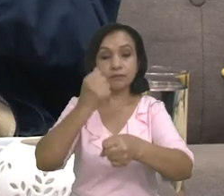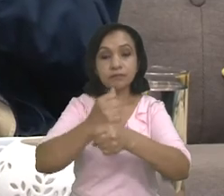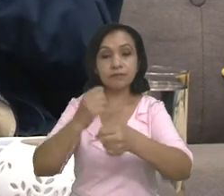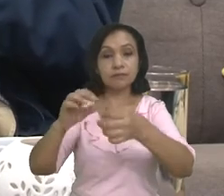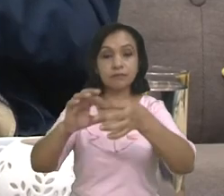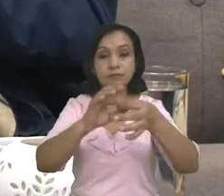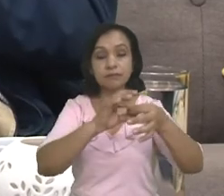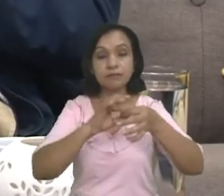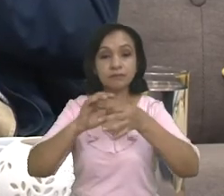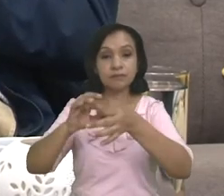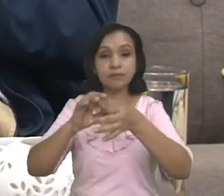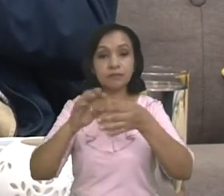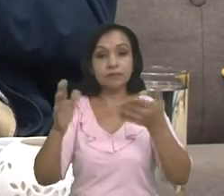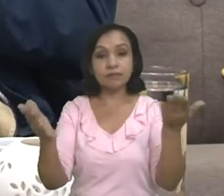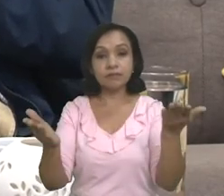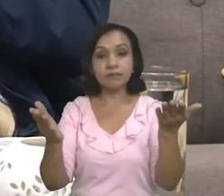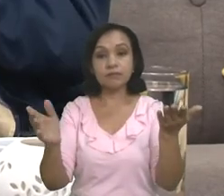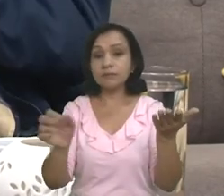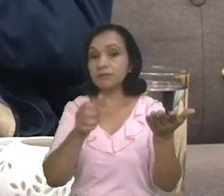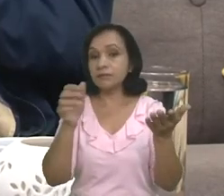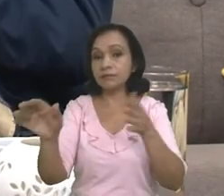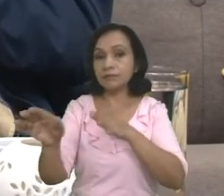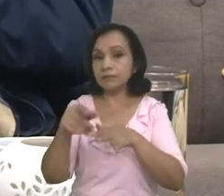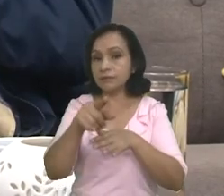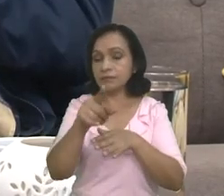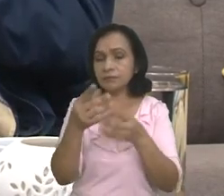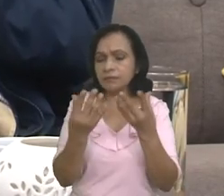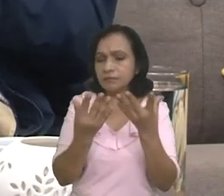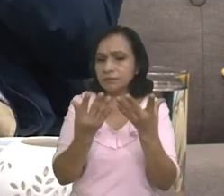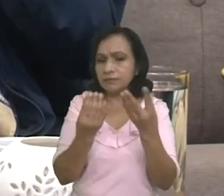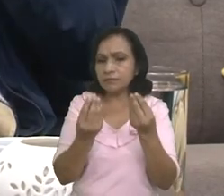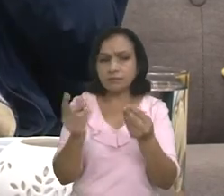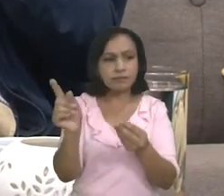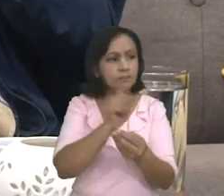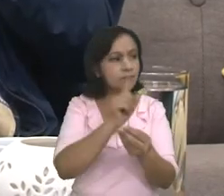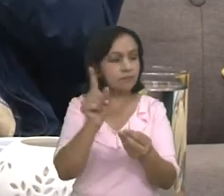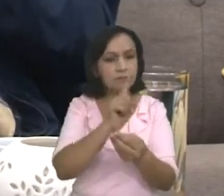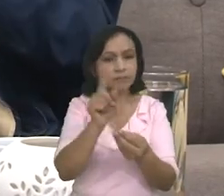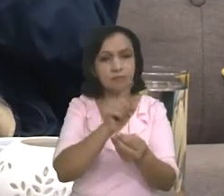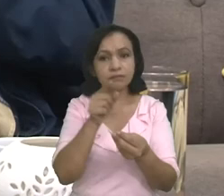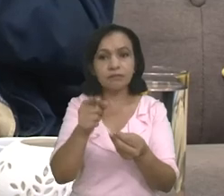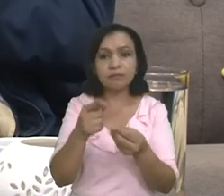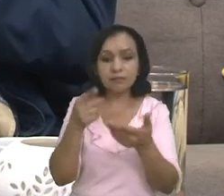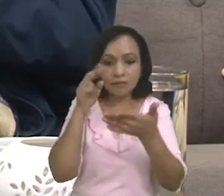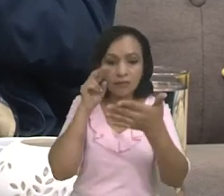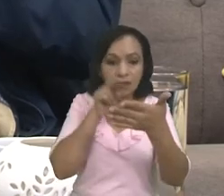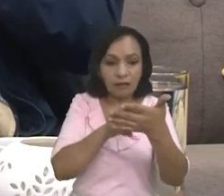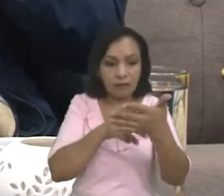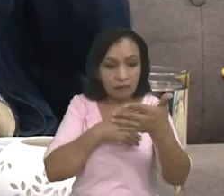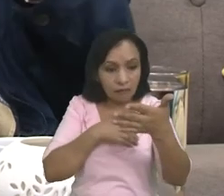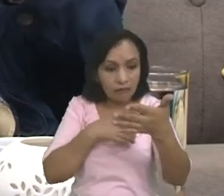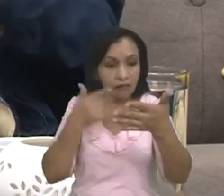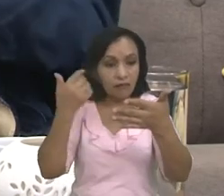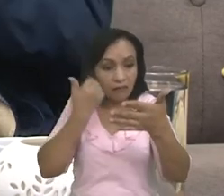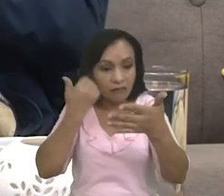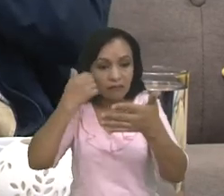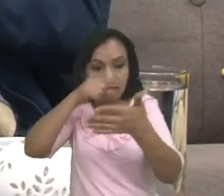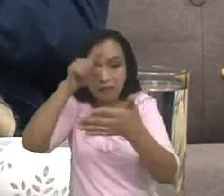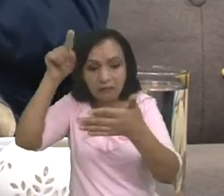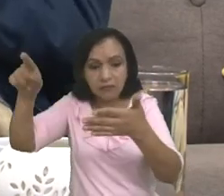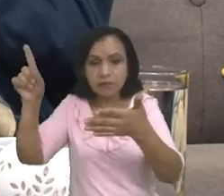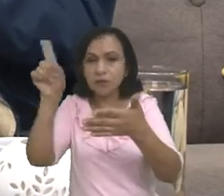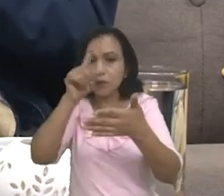y lo otro es que no tengamos pánico no nos dejemos llevar por las redes sociales que dicen cualquier cosa